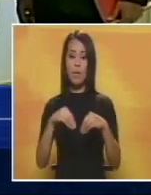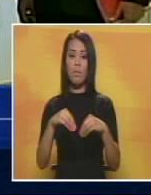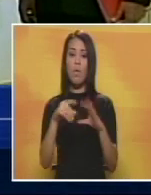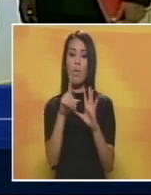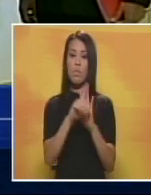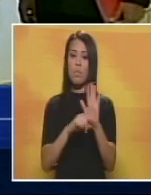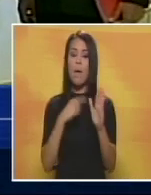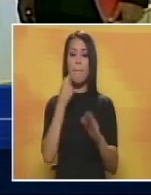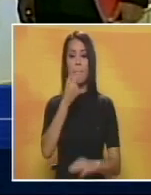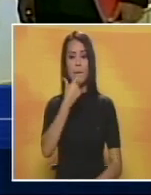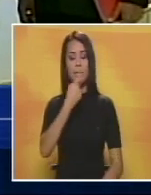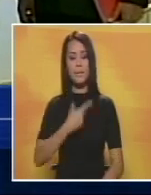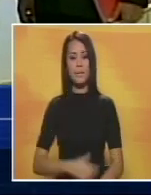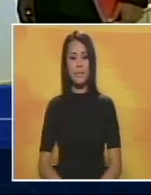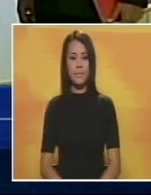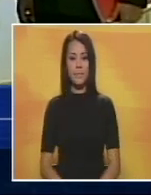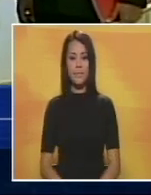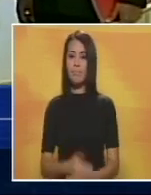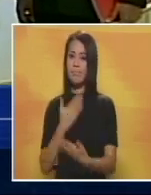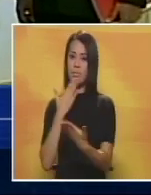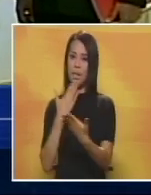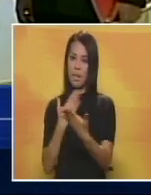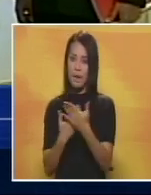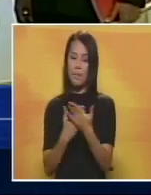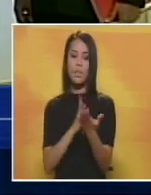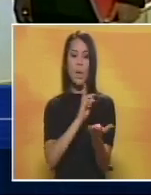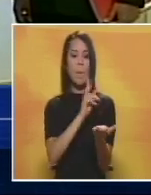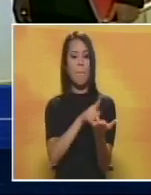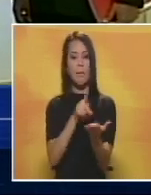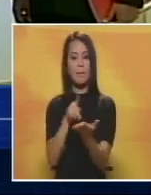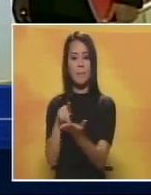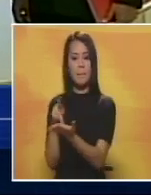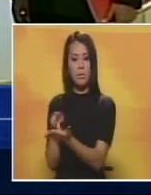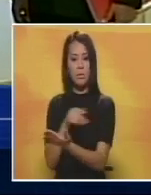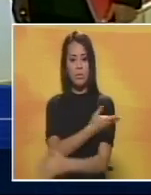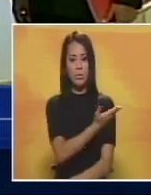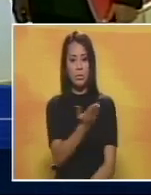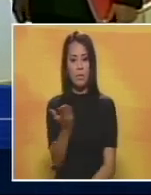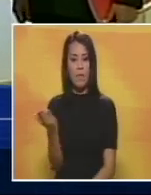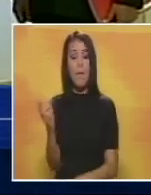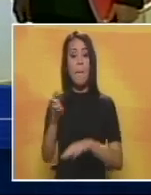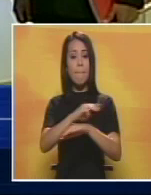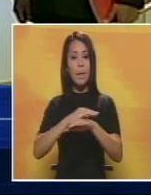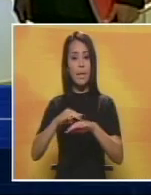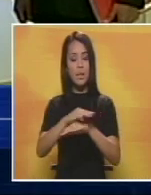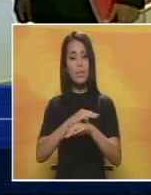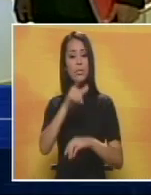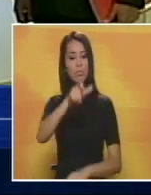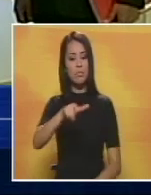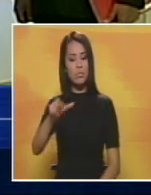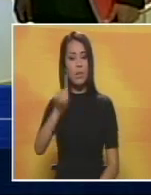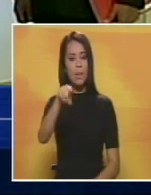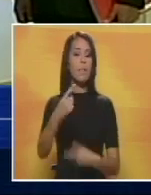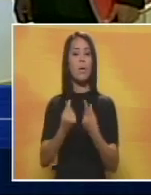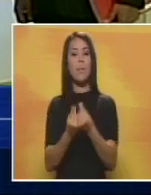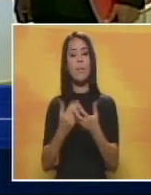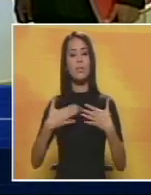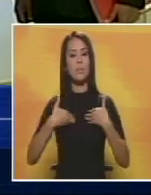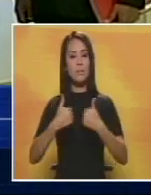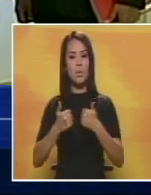de medicamentos. Así que agradecemos la presencia de ustedes acá y los ministros, tanto el ministro de Comercio como el ministro de